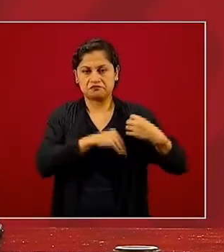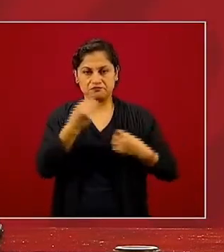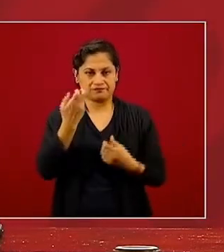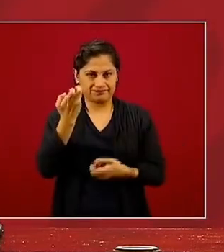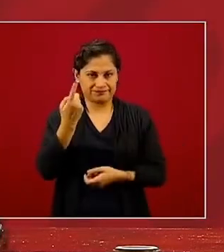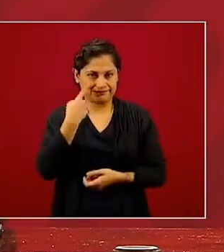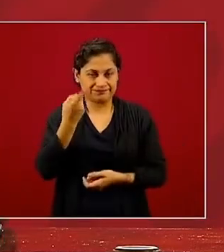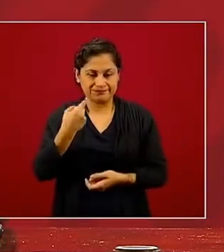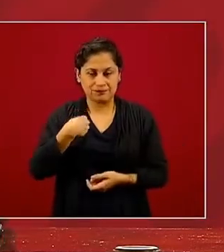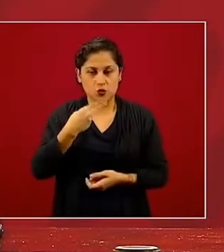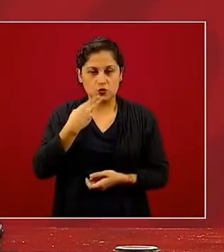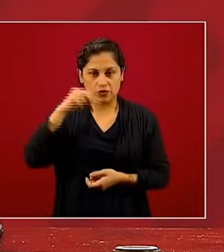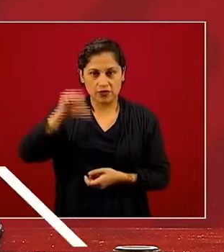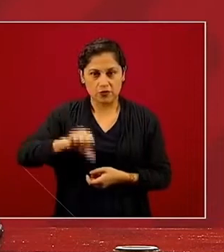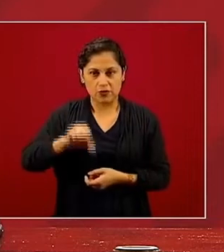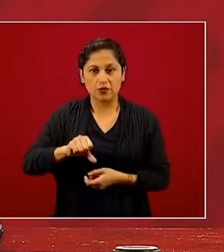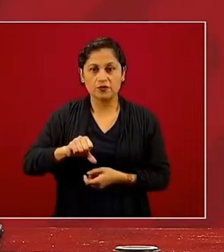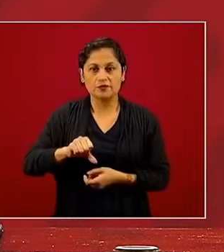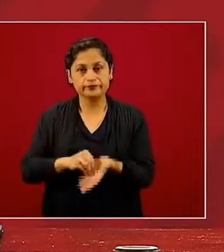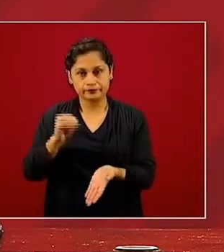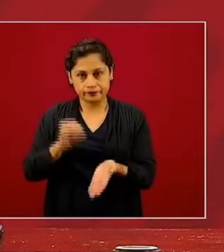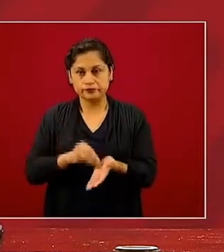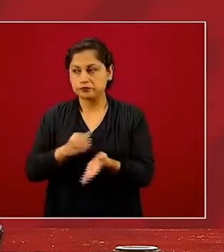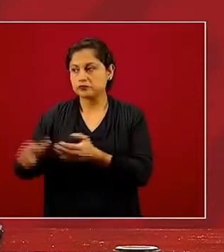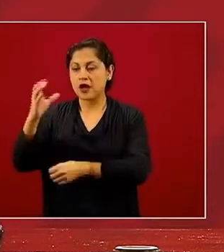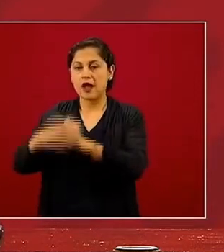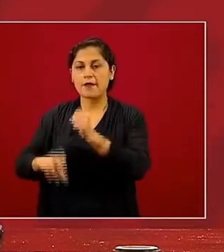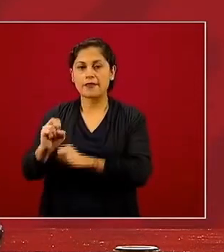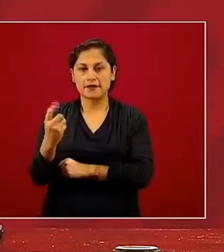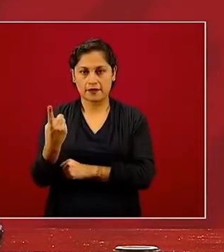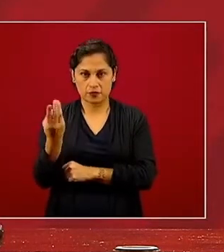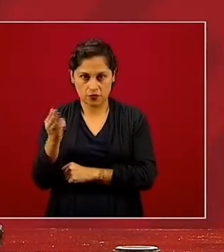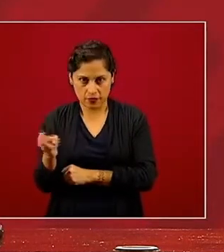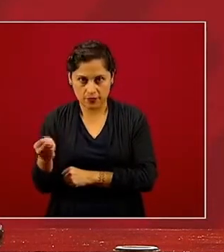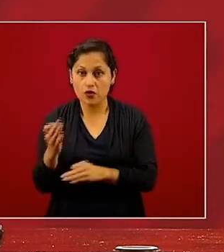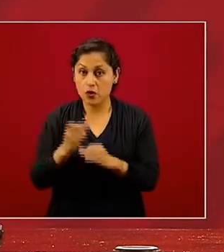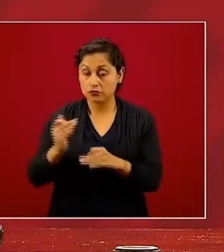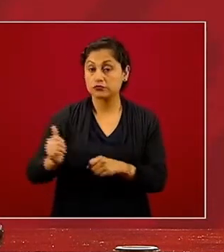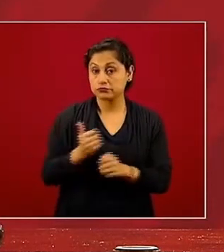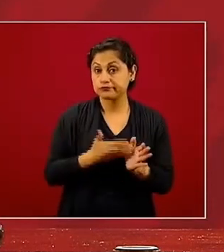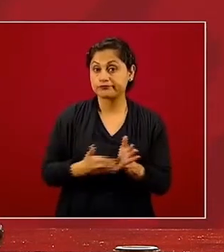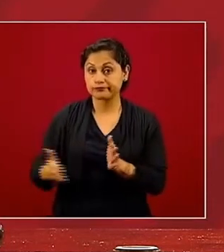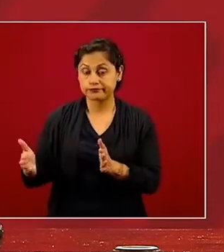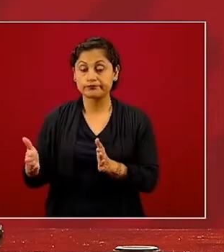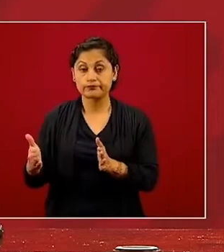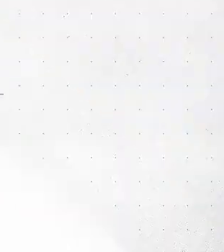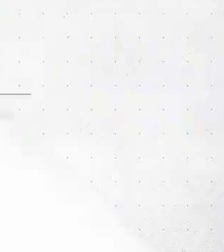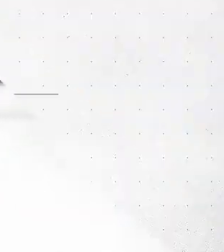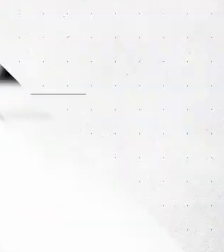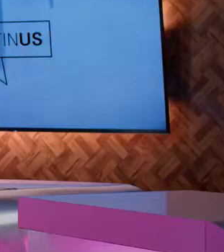¿Y por qué antes no? Por una sencilla razón. El énfasis fundamental fue quédate en